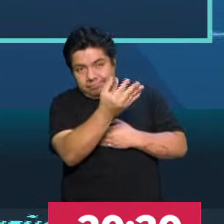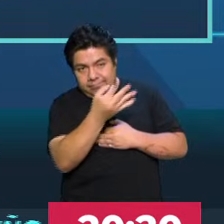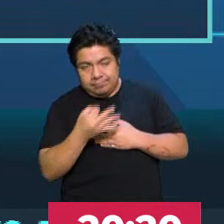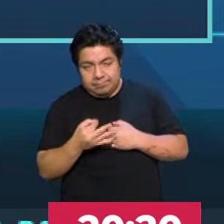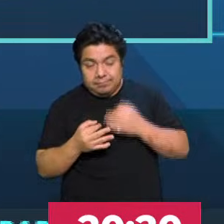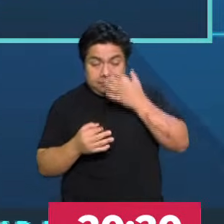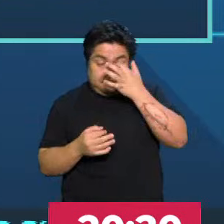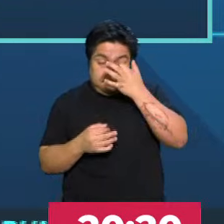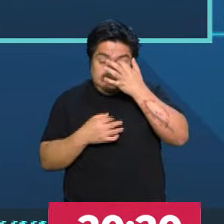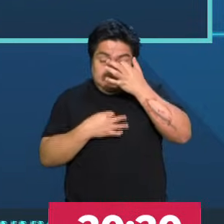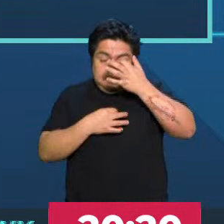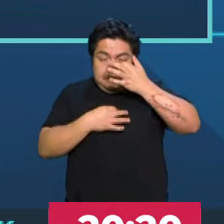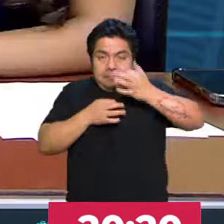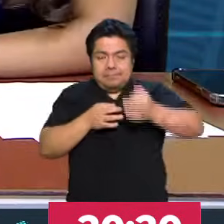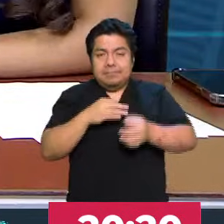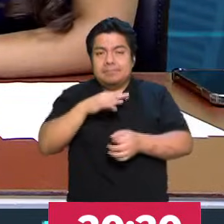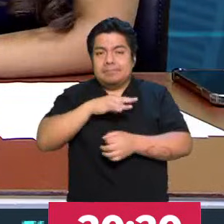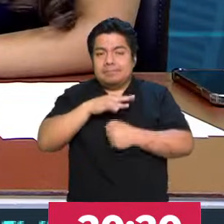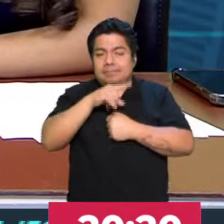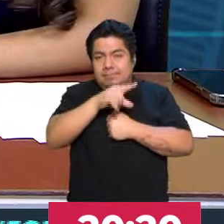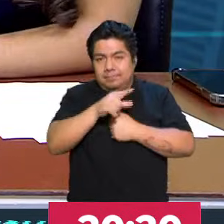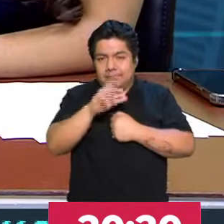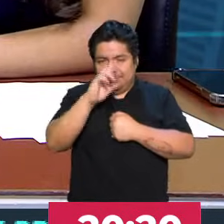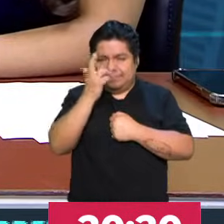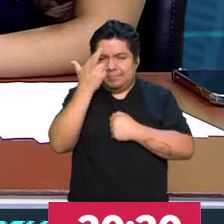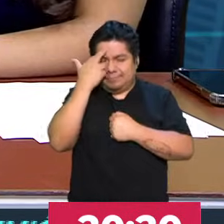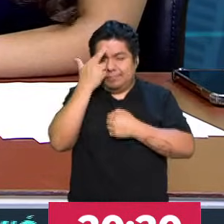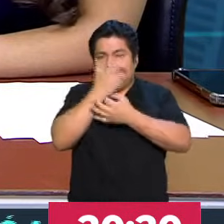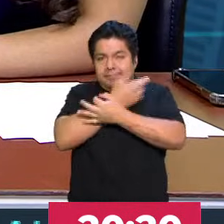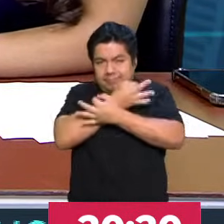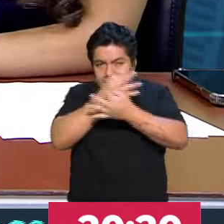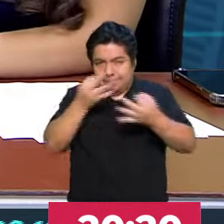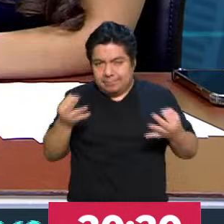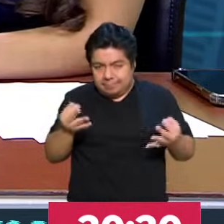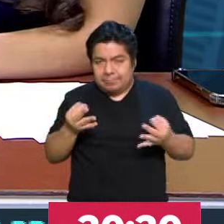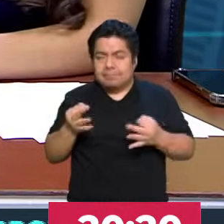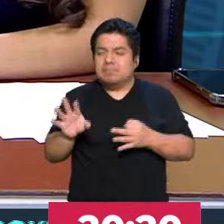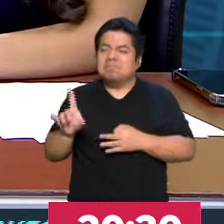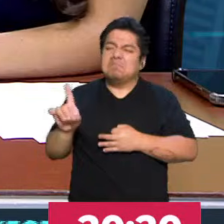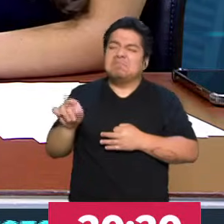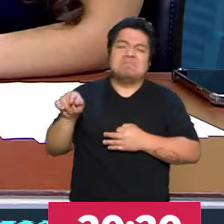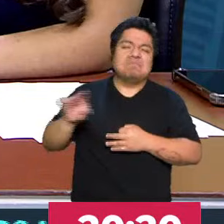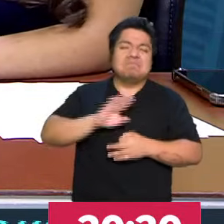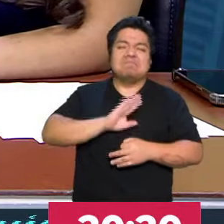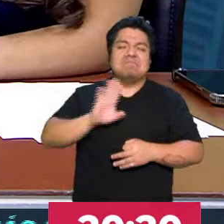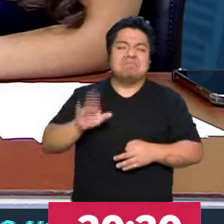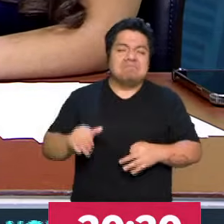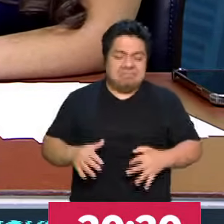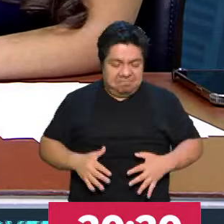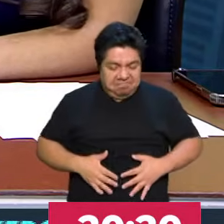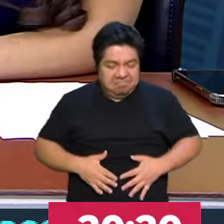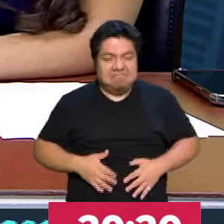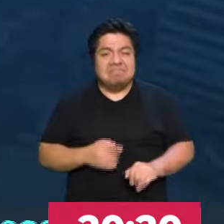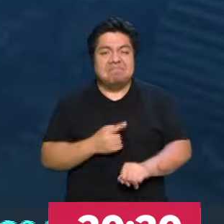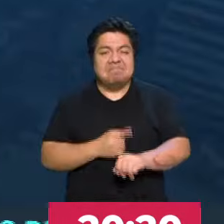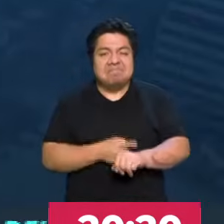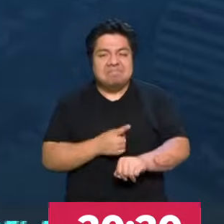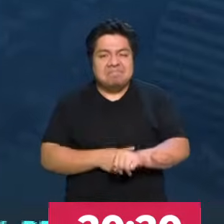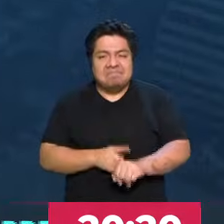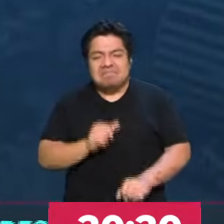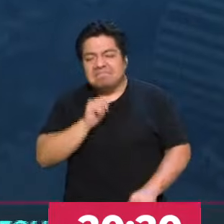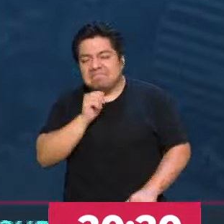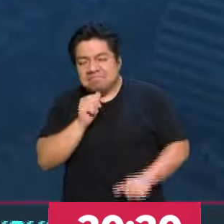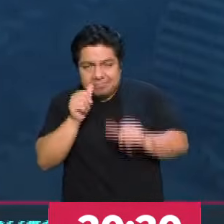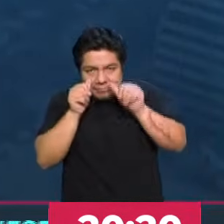No, pero y hay una declaración directa de lo que ya nos comentabas precisamente, que desmintió diciendo que no, que era gastritis crónica no